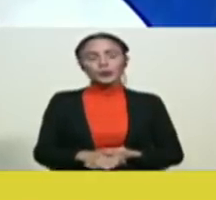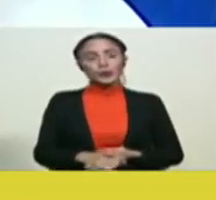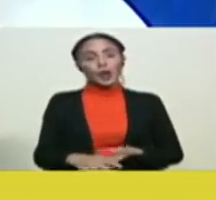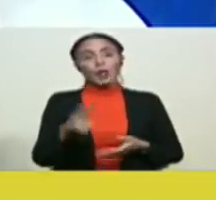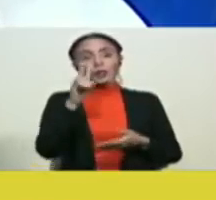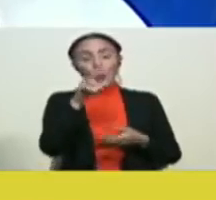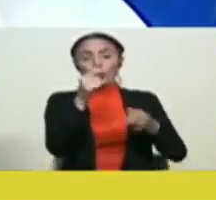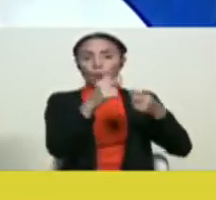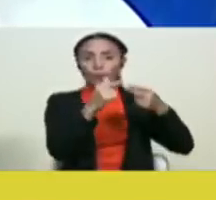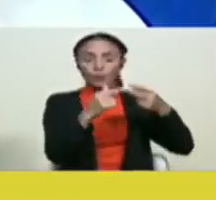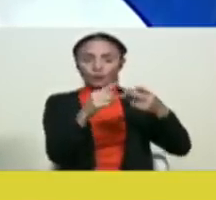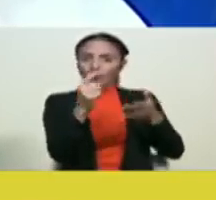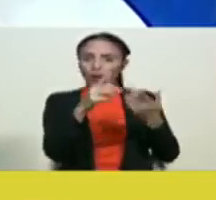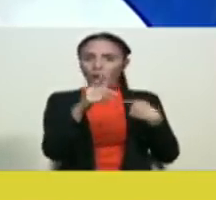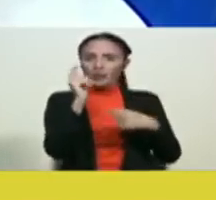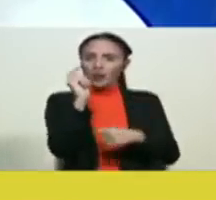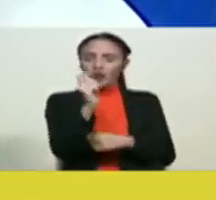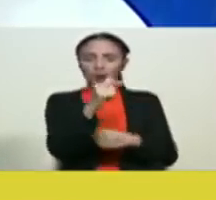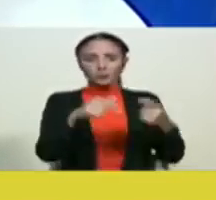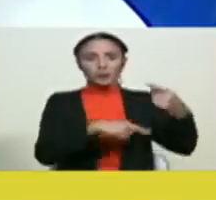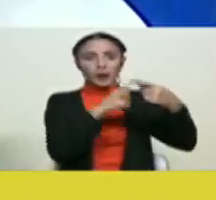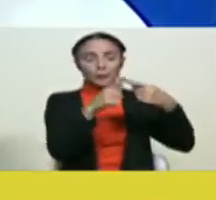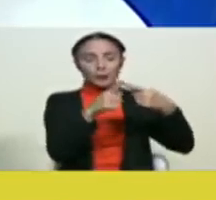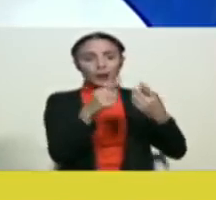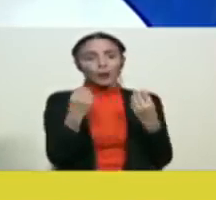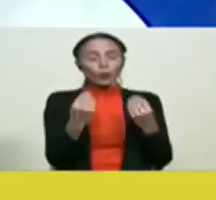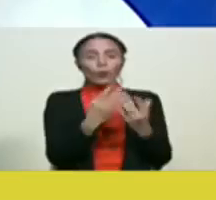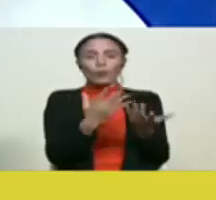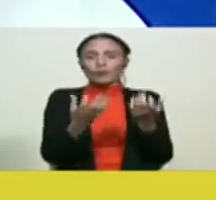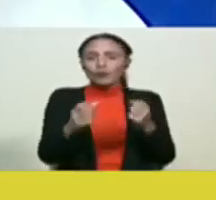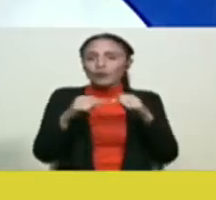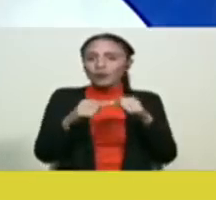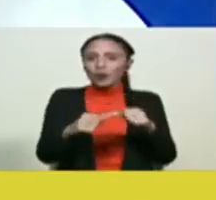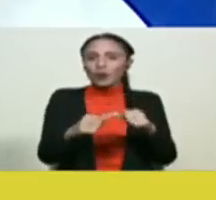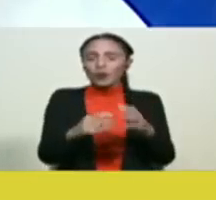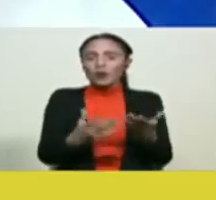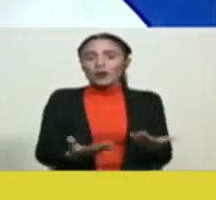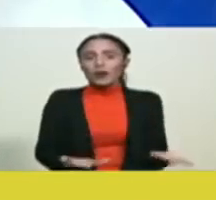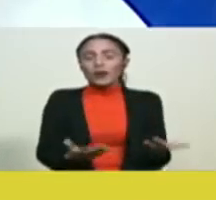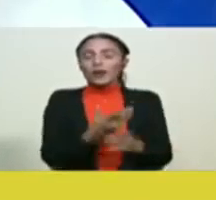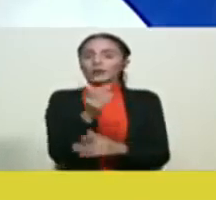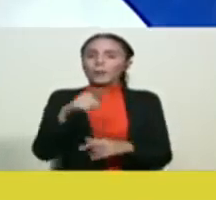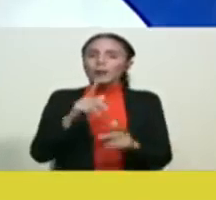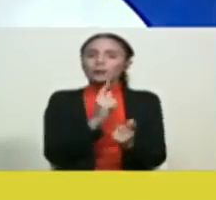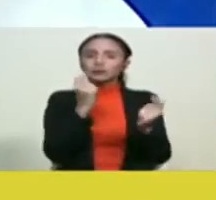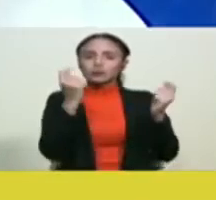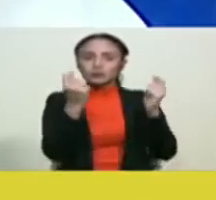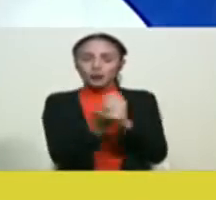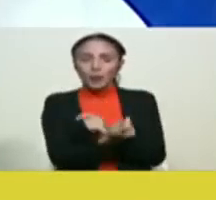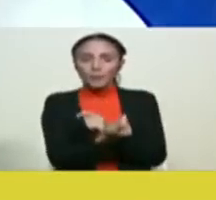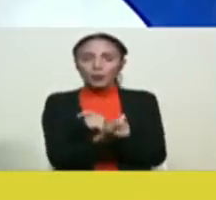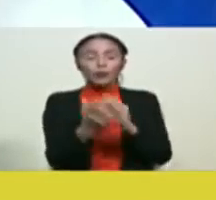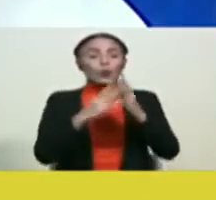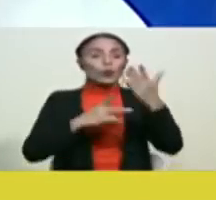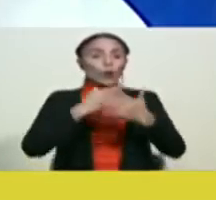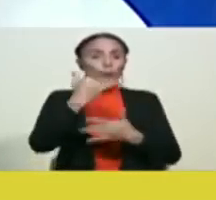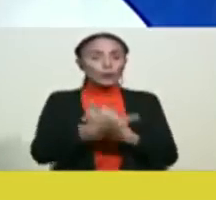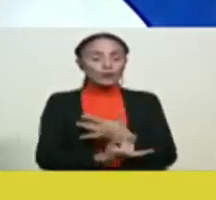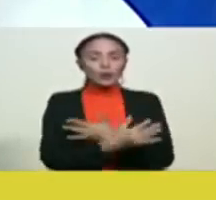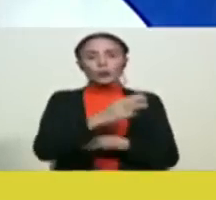de trabajo la primera la consolidación y renovación de todos los proyectos